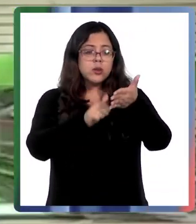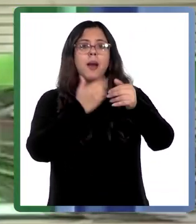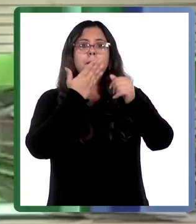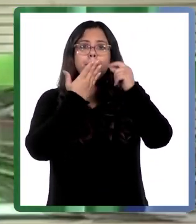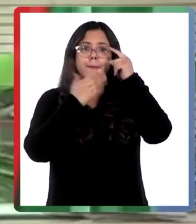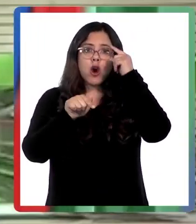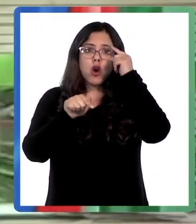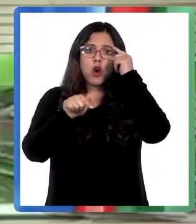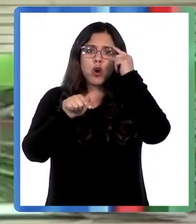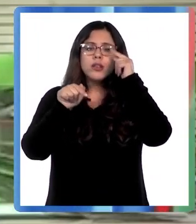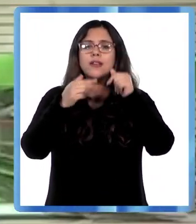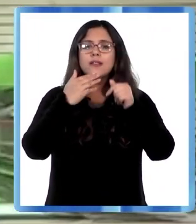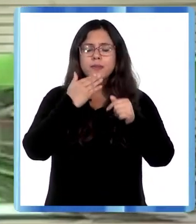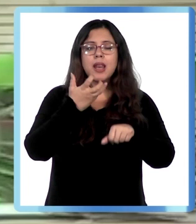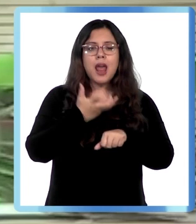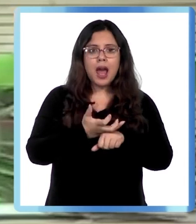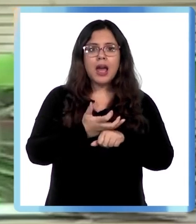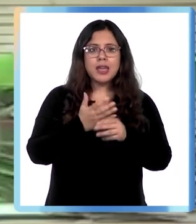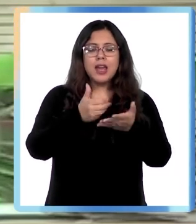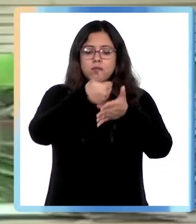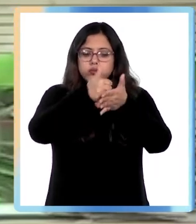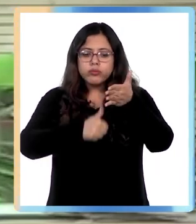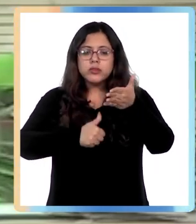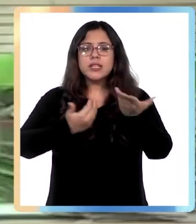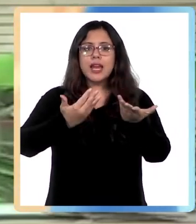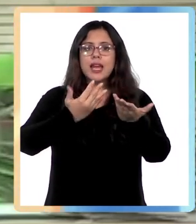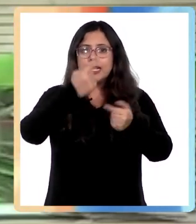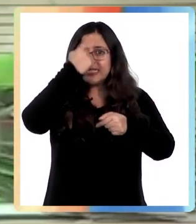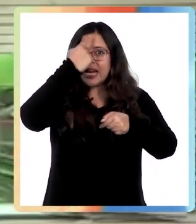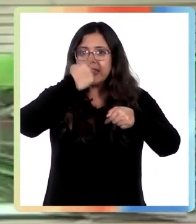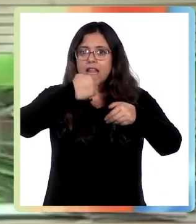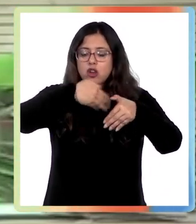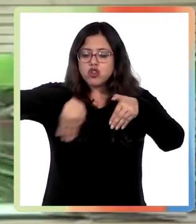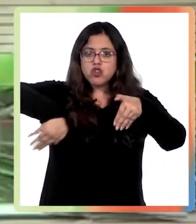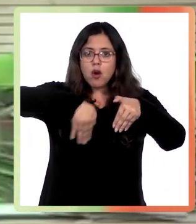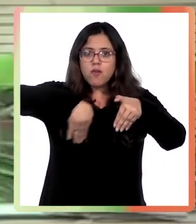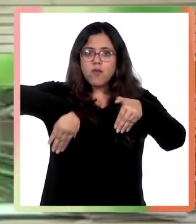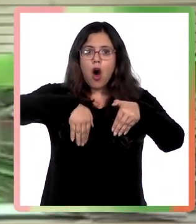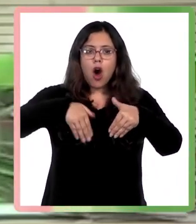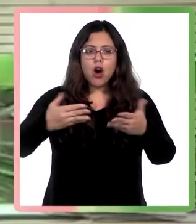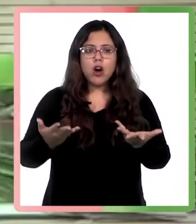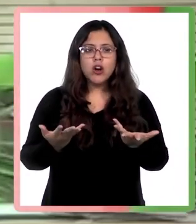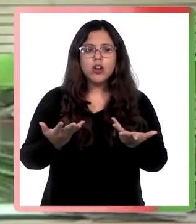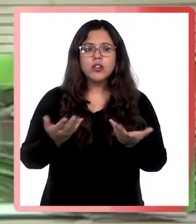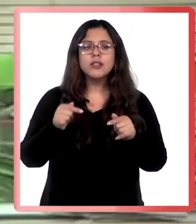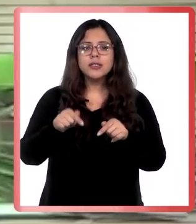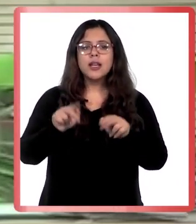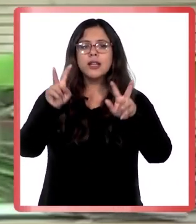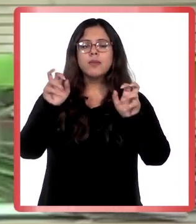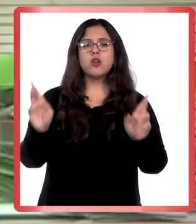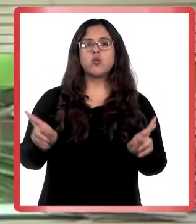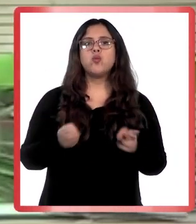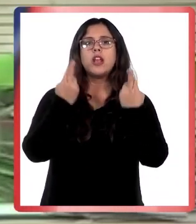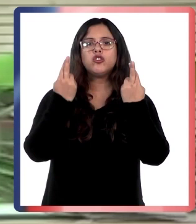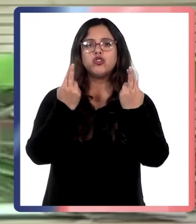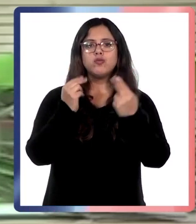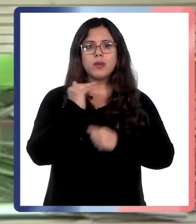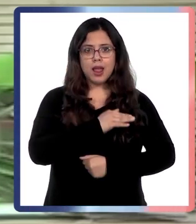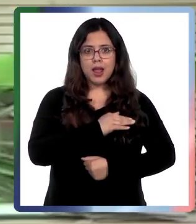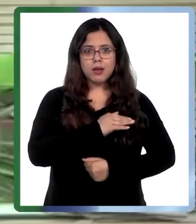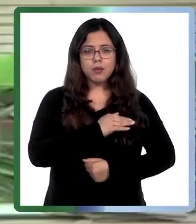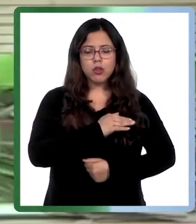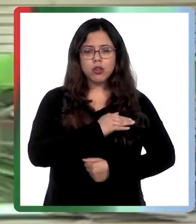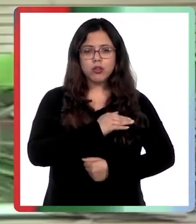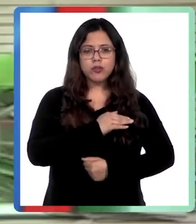día, cada día más contamos con la cirugía robótica, que hace que la recuperación sea mucho